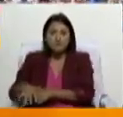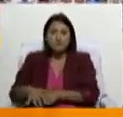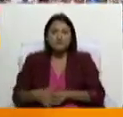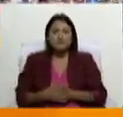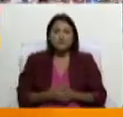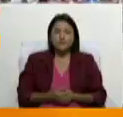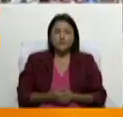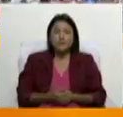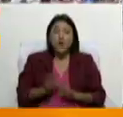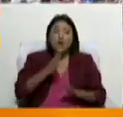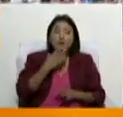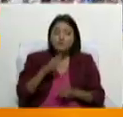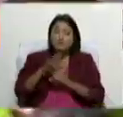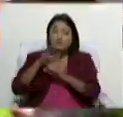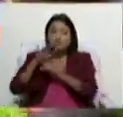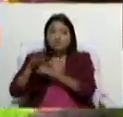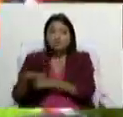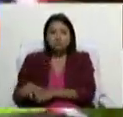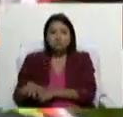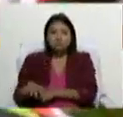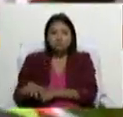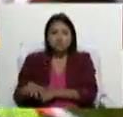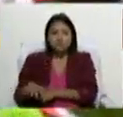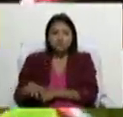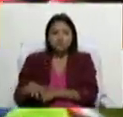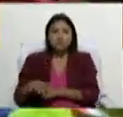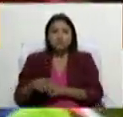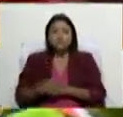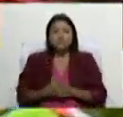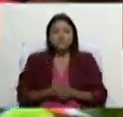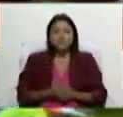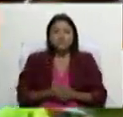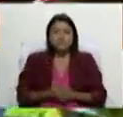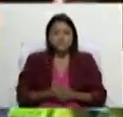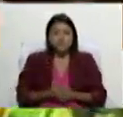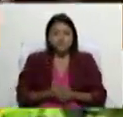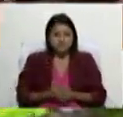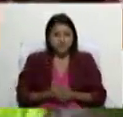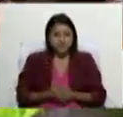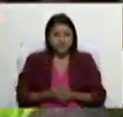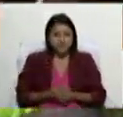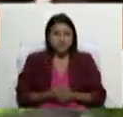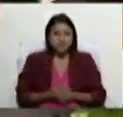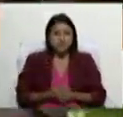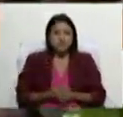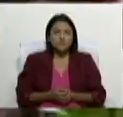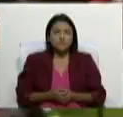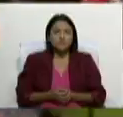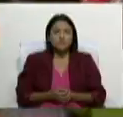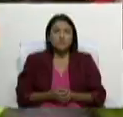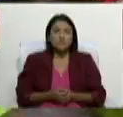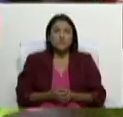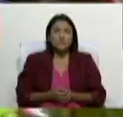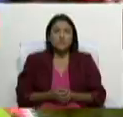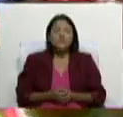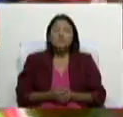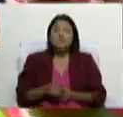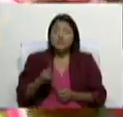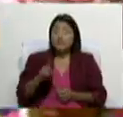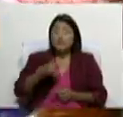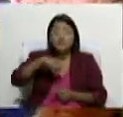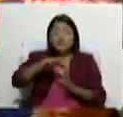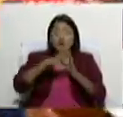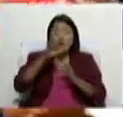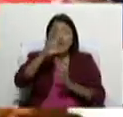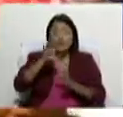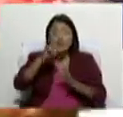como Israel, lo que han hecho es socavar la integridad, el heroísmo de ese pueblo que debe ser defendido por todas las